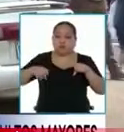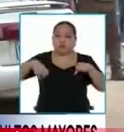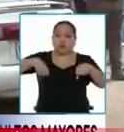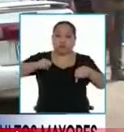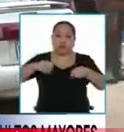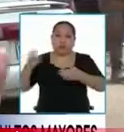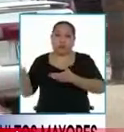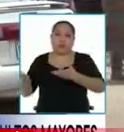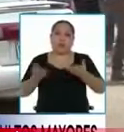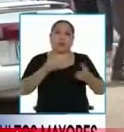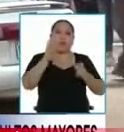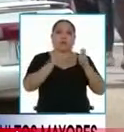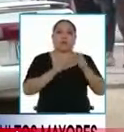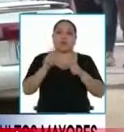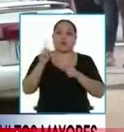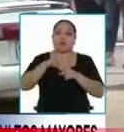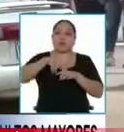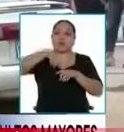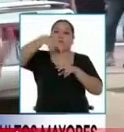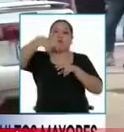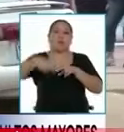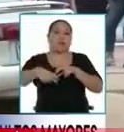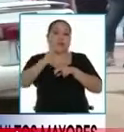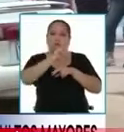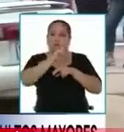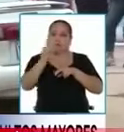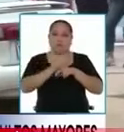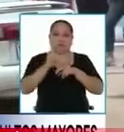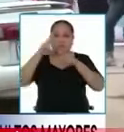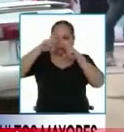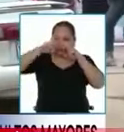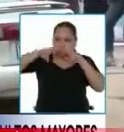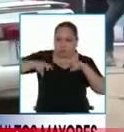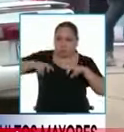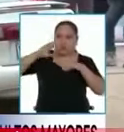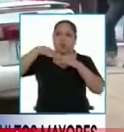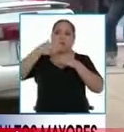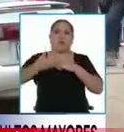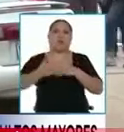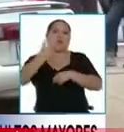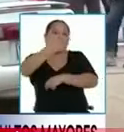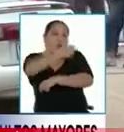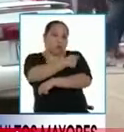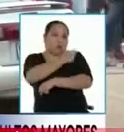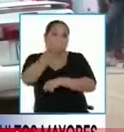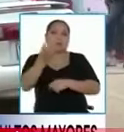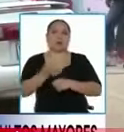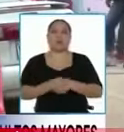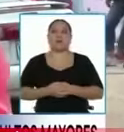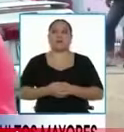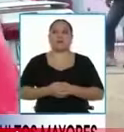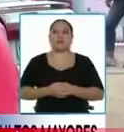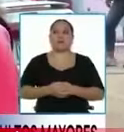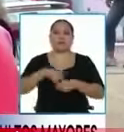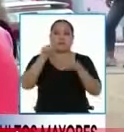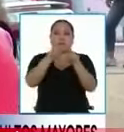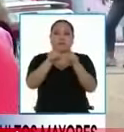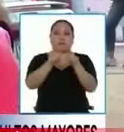trayendo a las personas que sin bajar del vehículo son examinadas y posteriormente vacunadas.